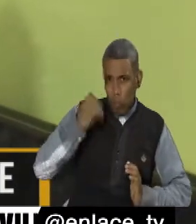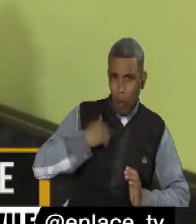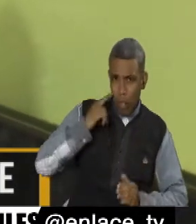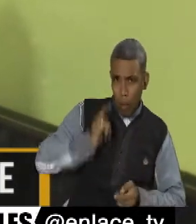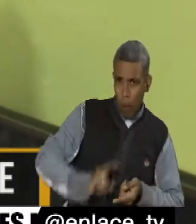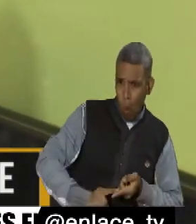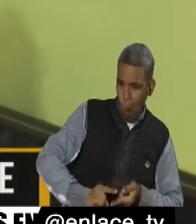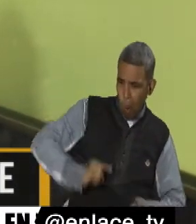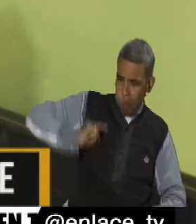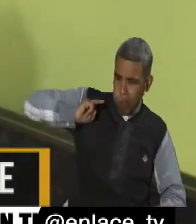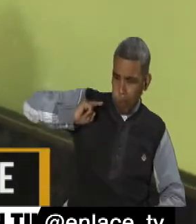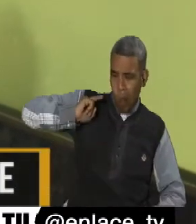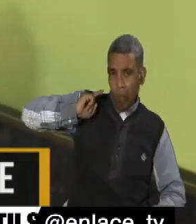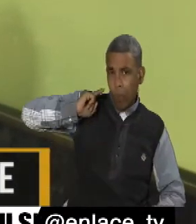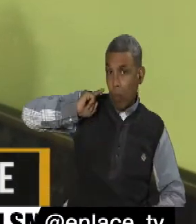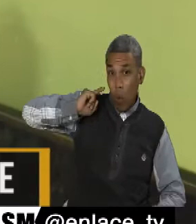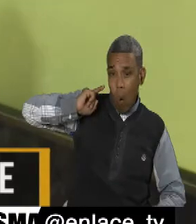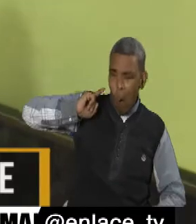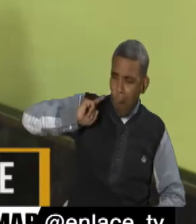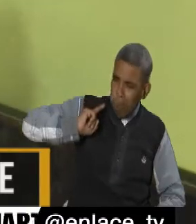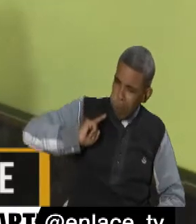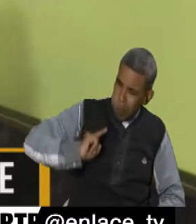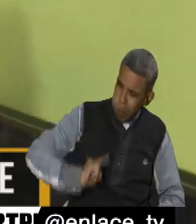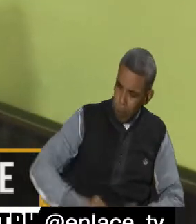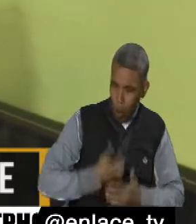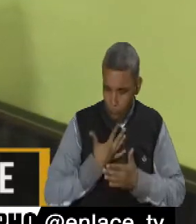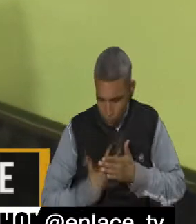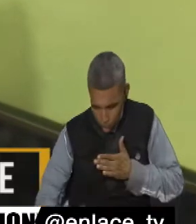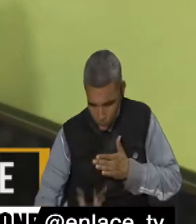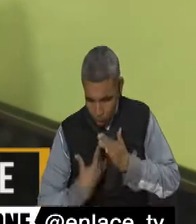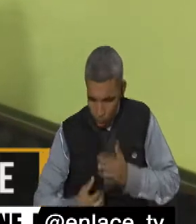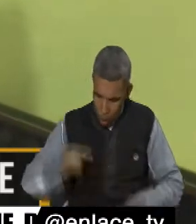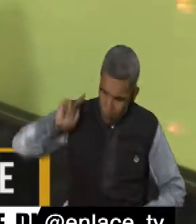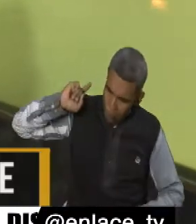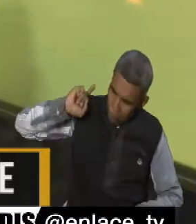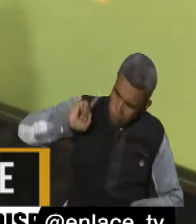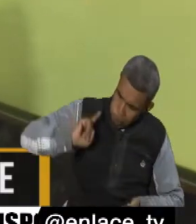perdió. Lo están estabilizando en la UCI.